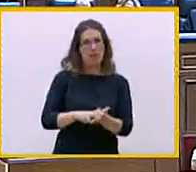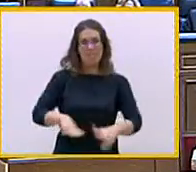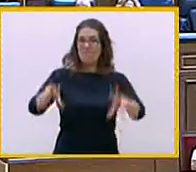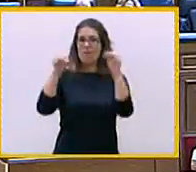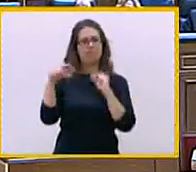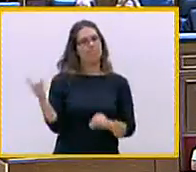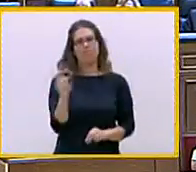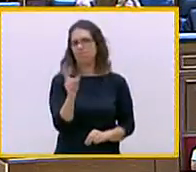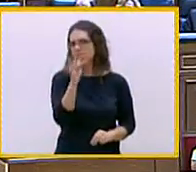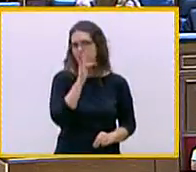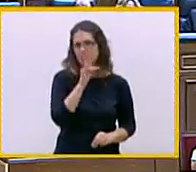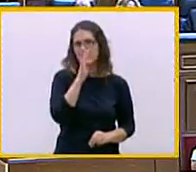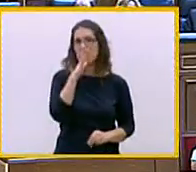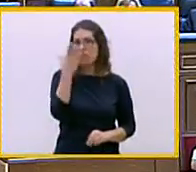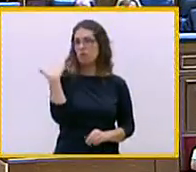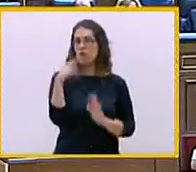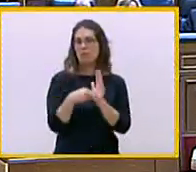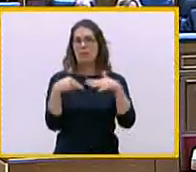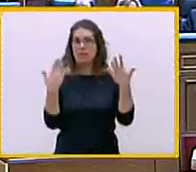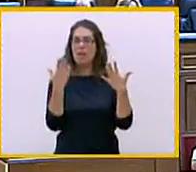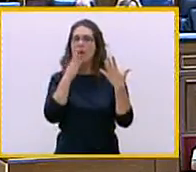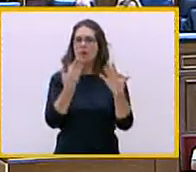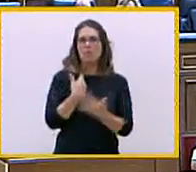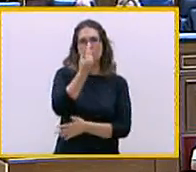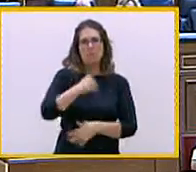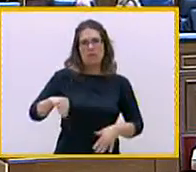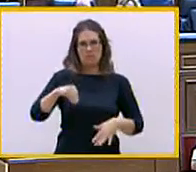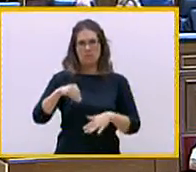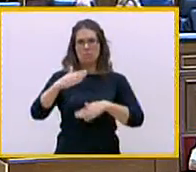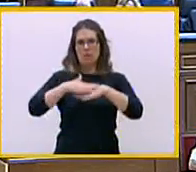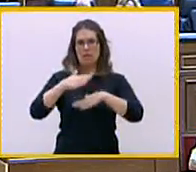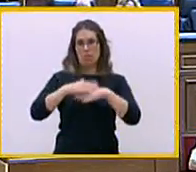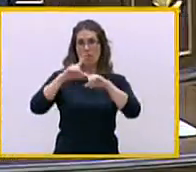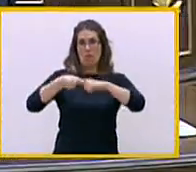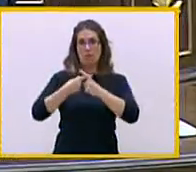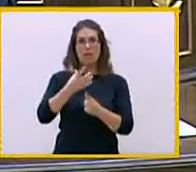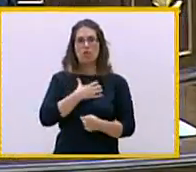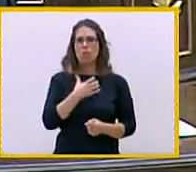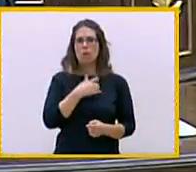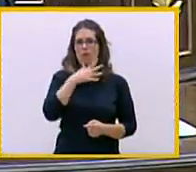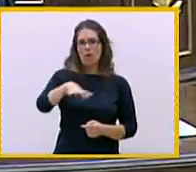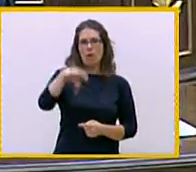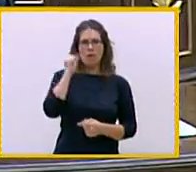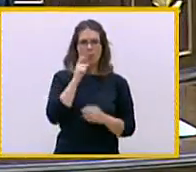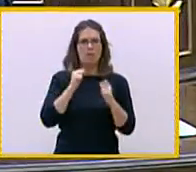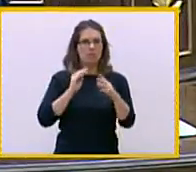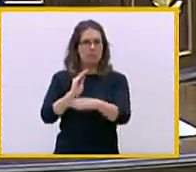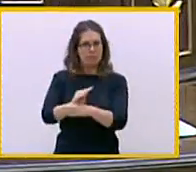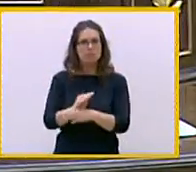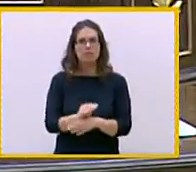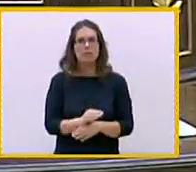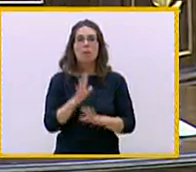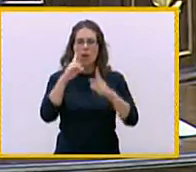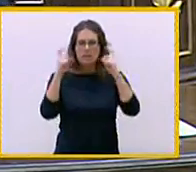2010 aumentó la cantidad mínima de ingresos de las familias que no puede ser embargada, pero vamos a hacer un nuevo esfuerzo en este